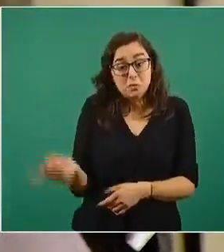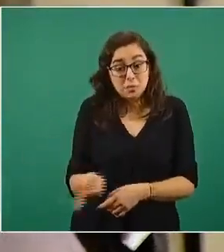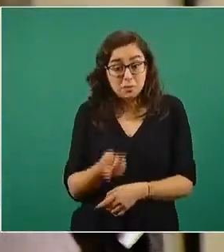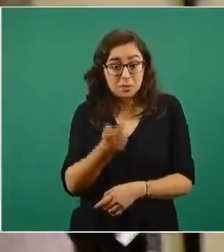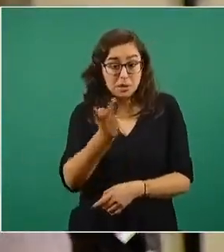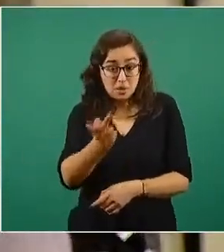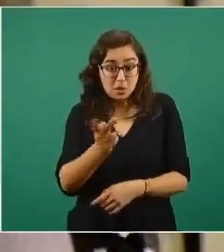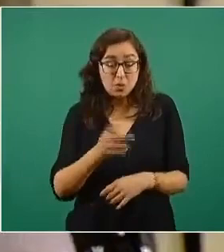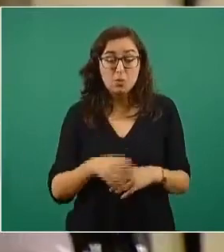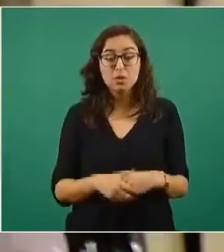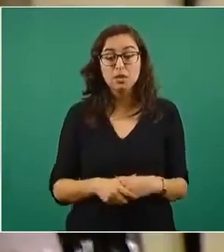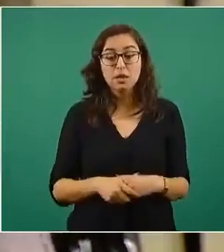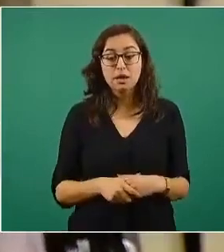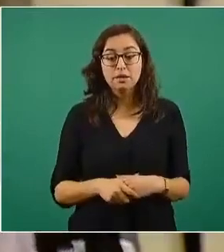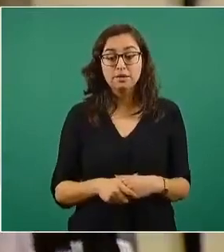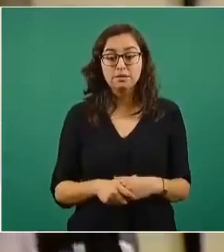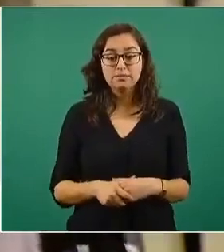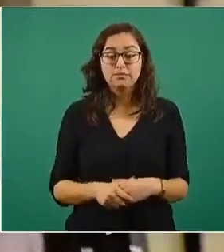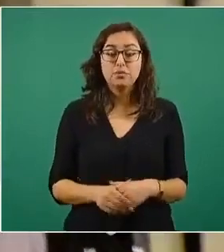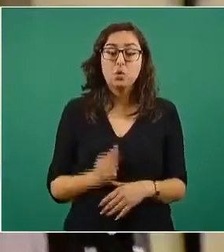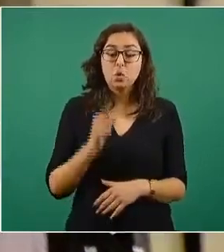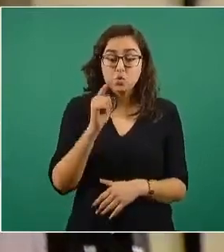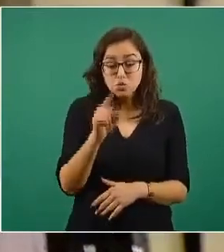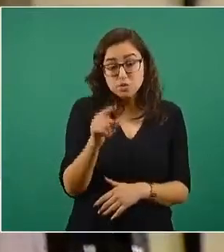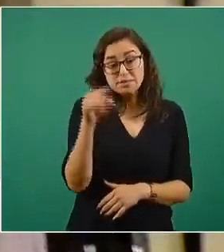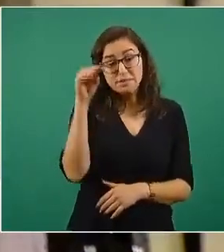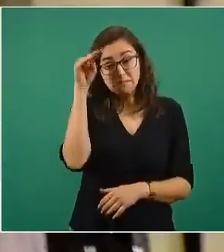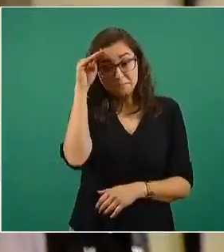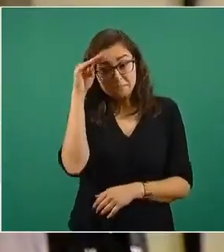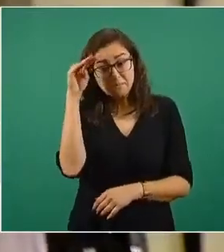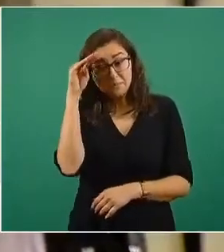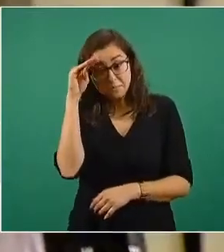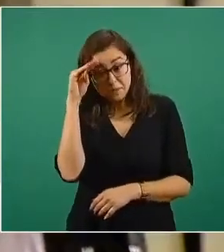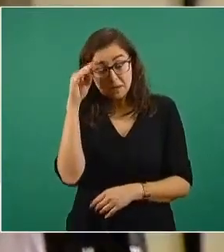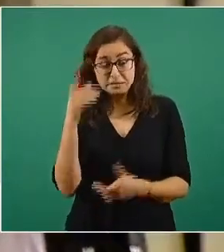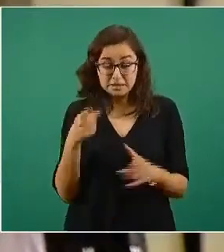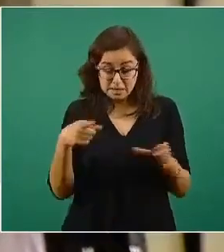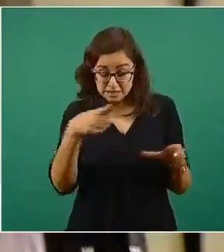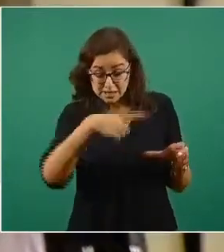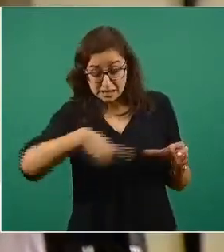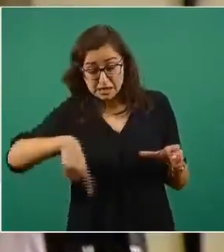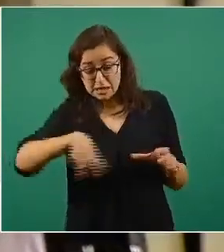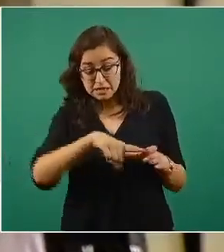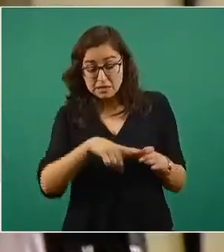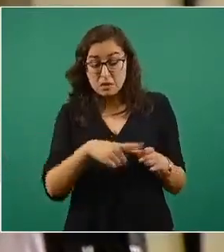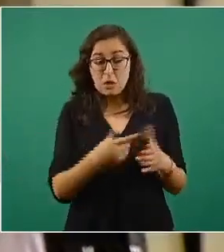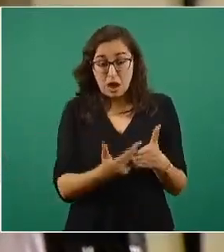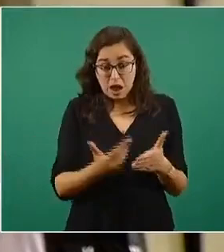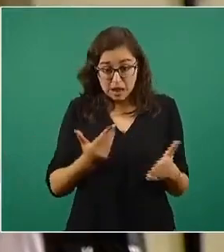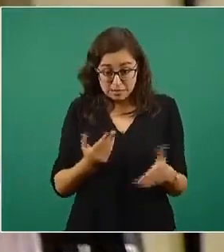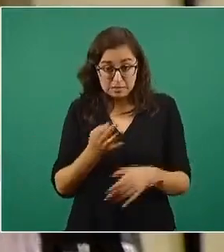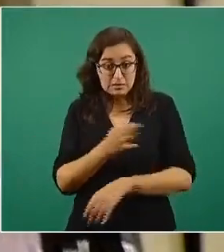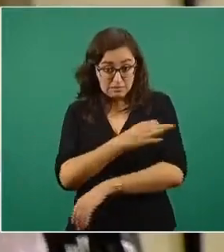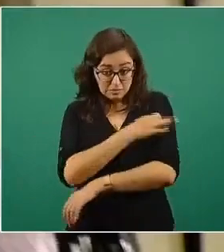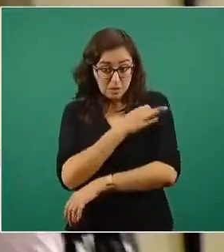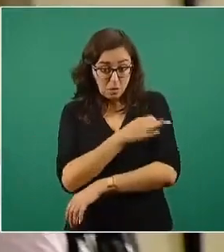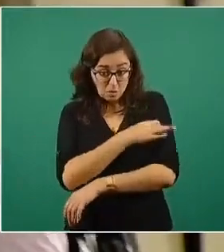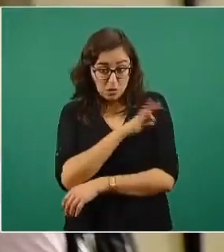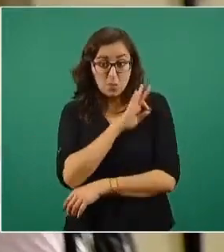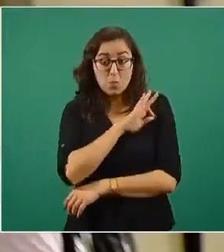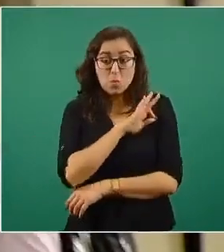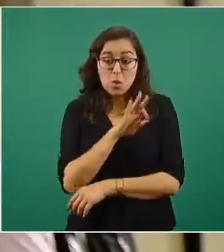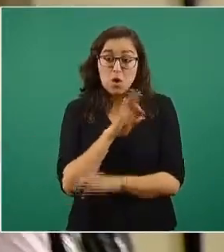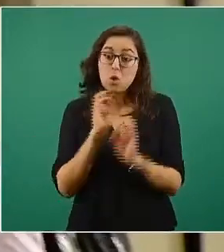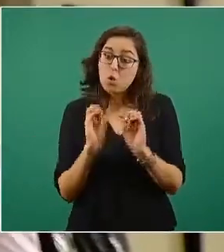usted cree factible o si cree posible que se les pueda vacunar previo a estas brigadas o si sería ya